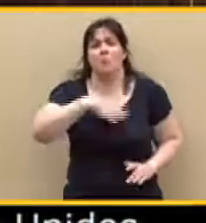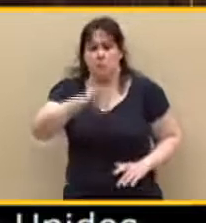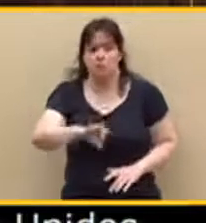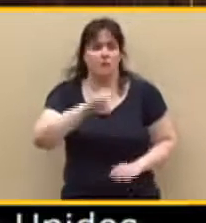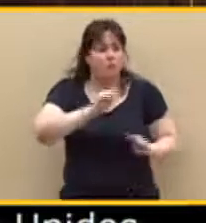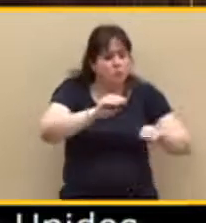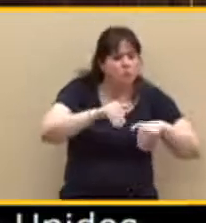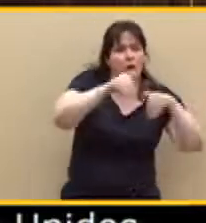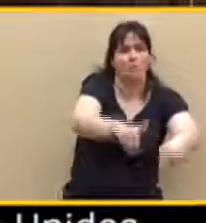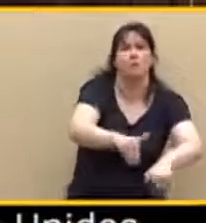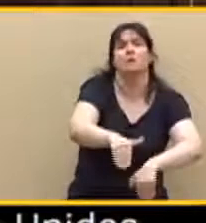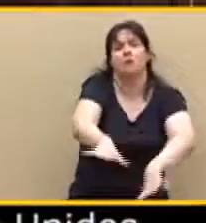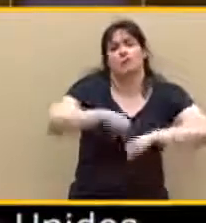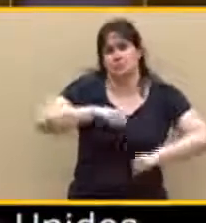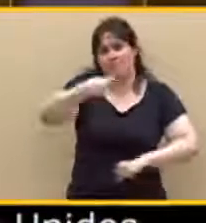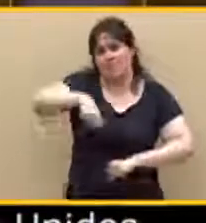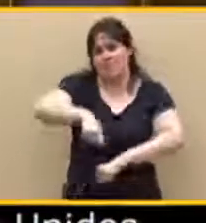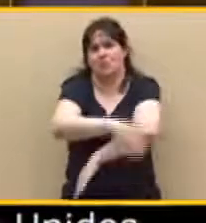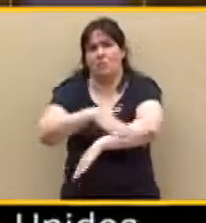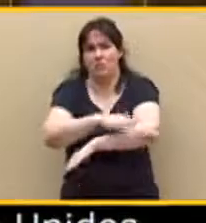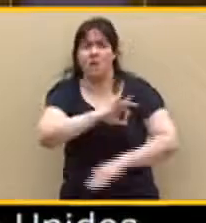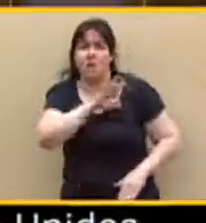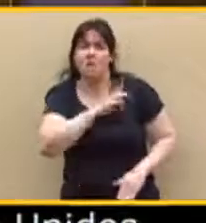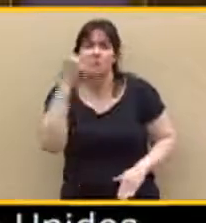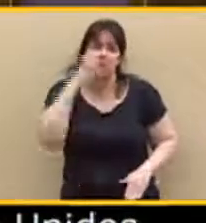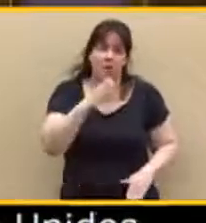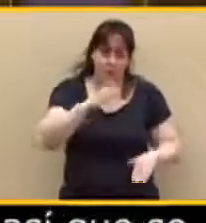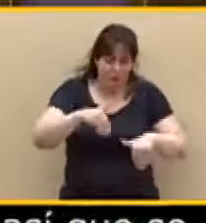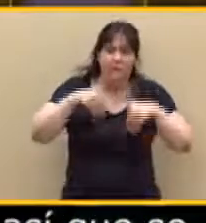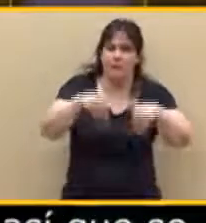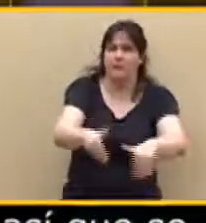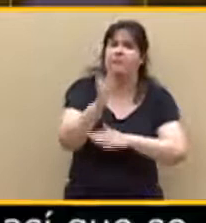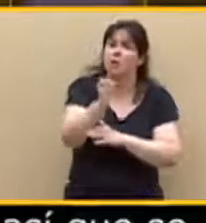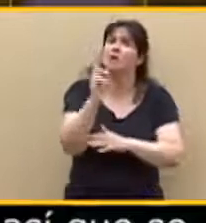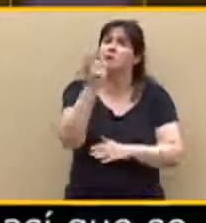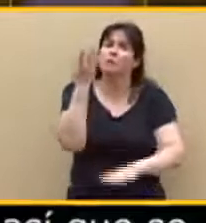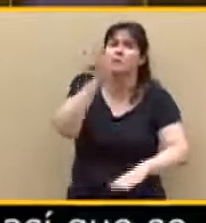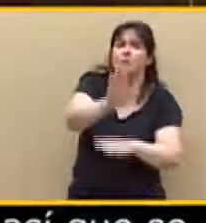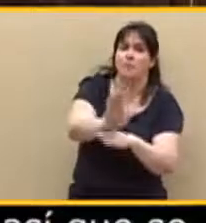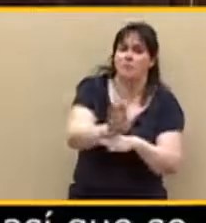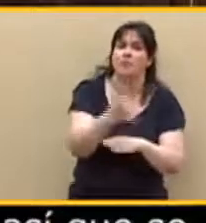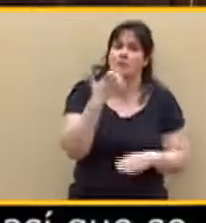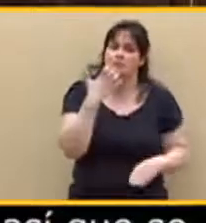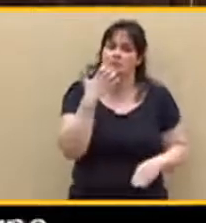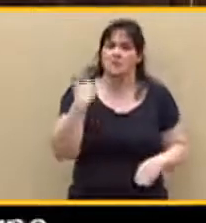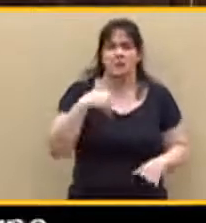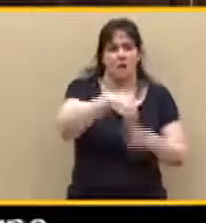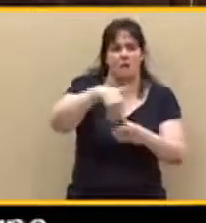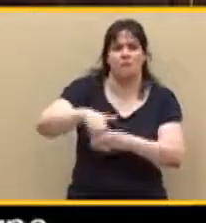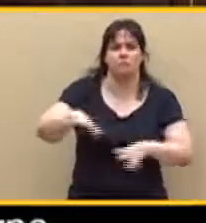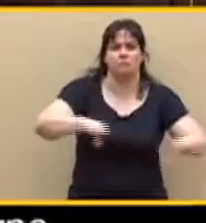la presidencia del Gobierno, señor Rajoy. Candidatura que, es cierto, solo presentó cuando tenía amarrados los votos. Algo que